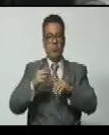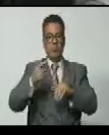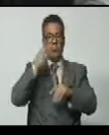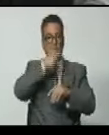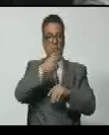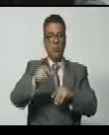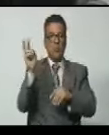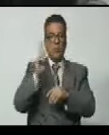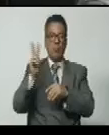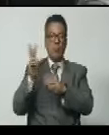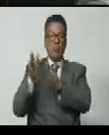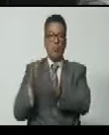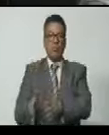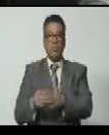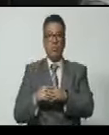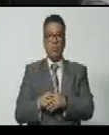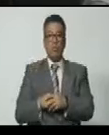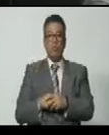pueblo venezolano.